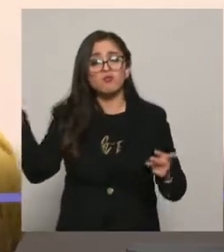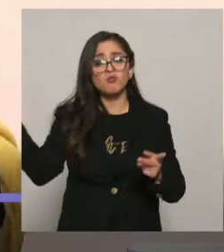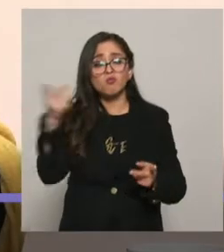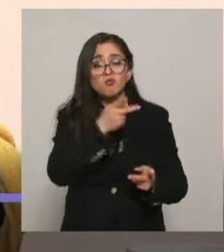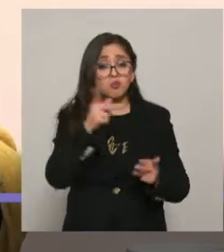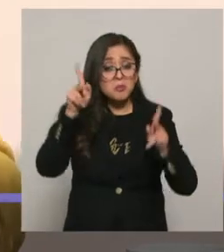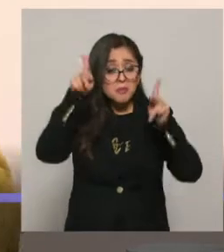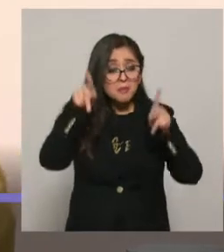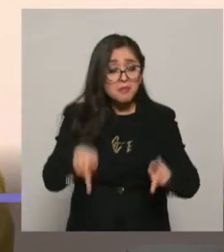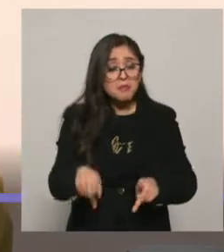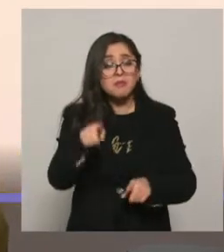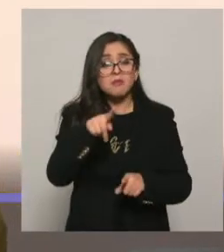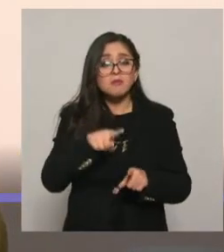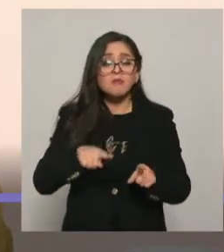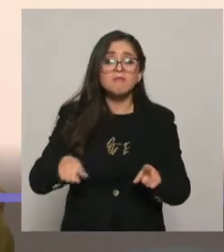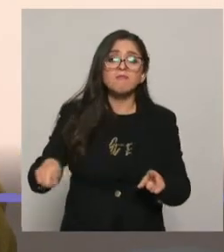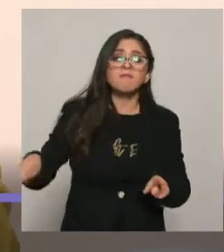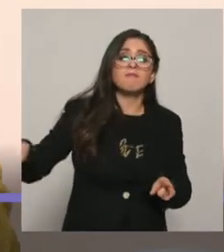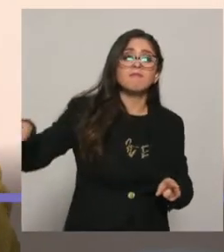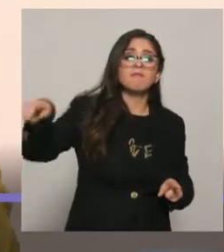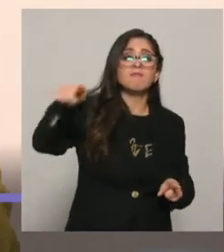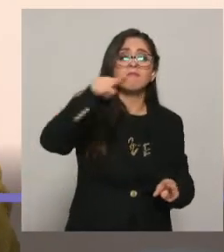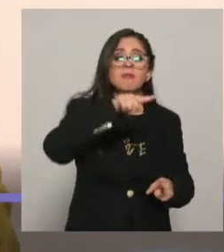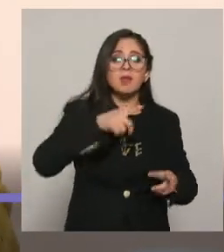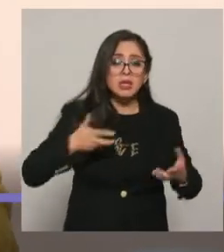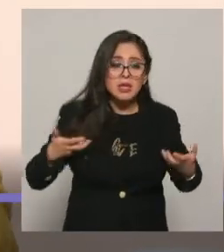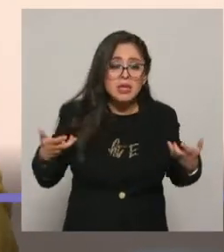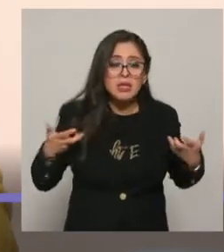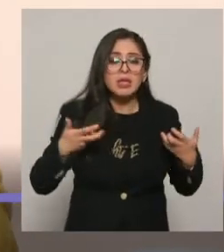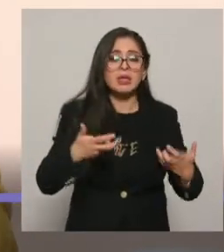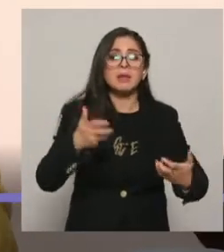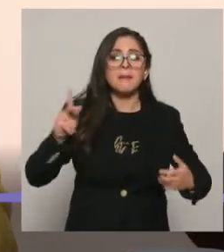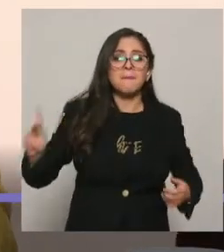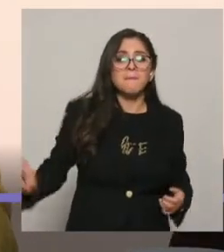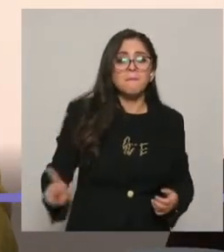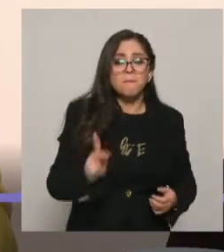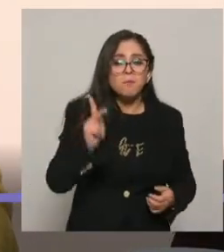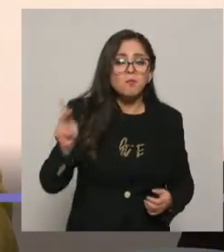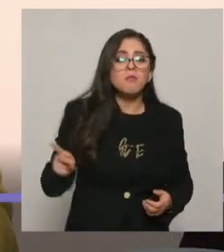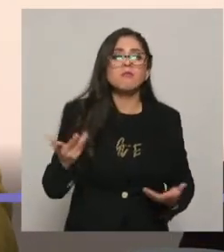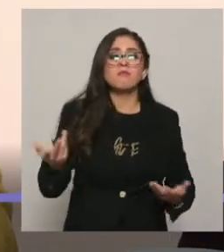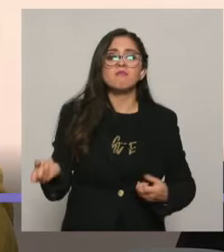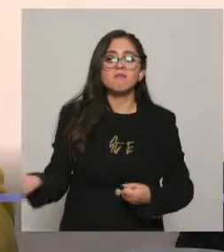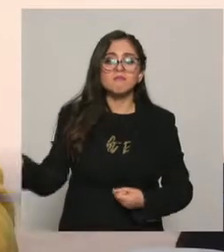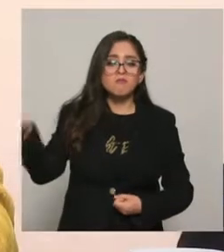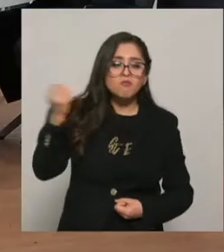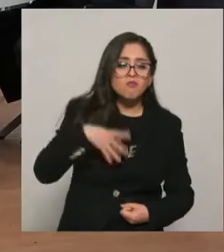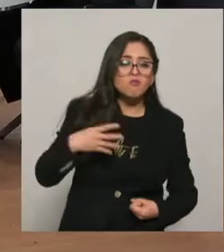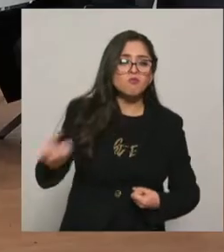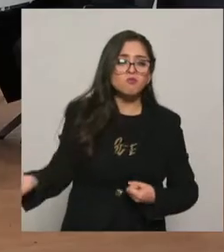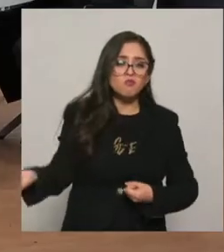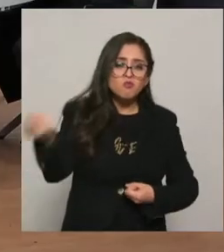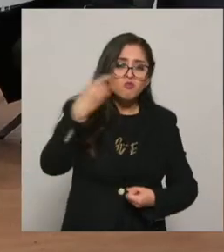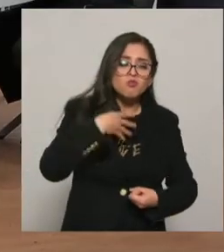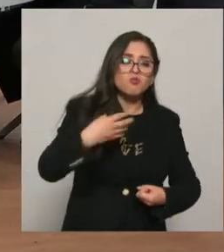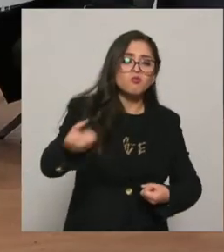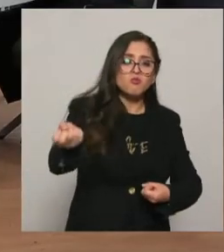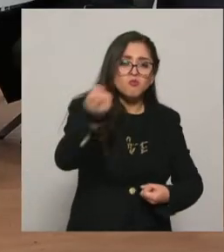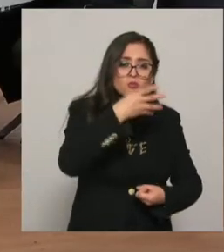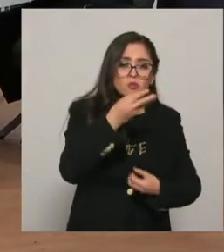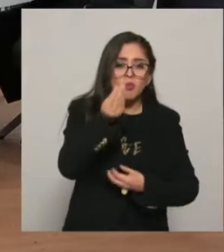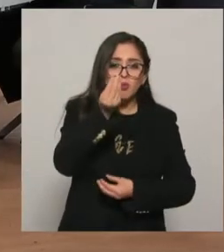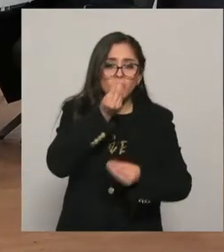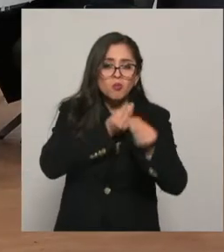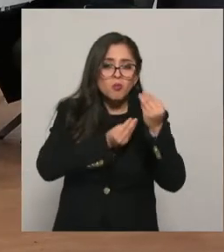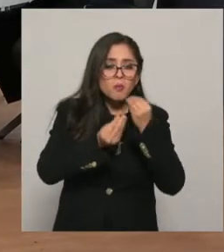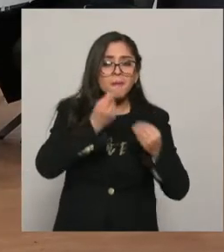a recorrer todas las calles del pueblo recogiendo alimentos para poner